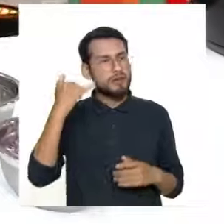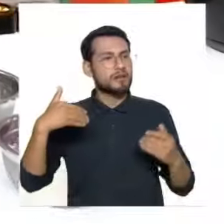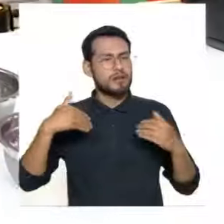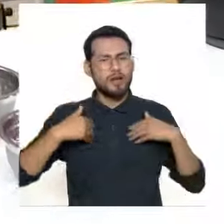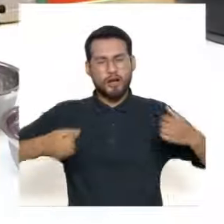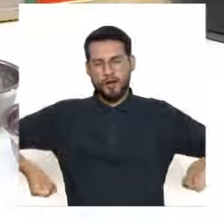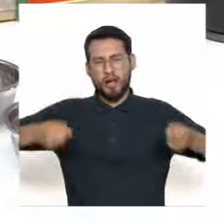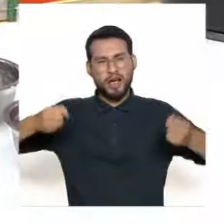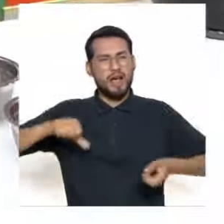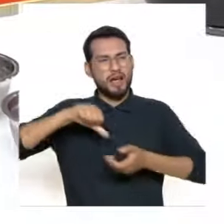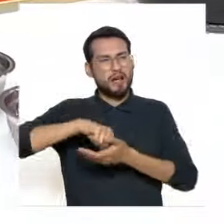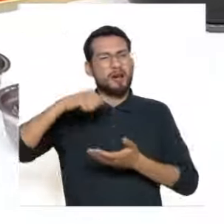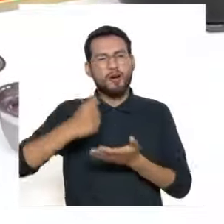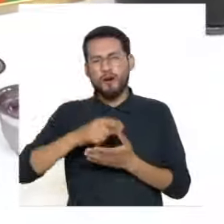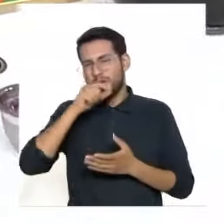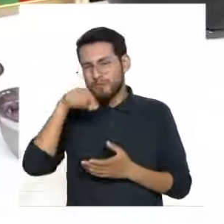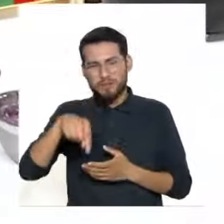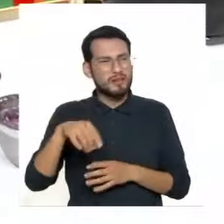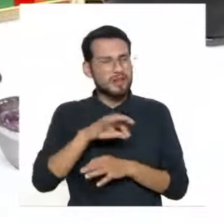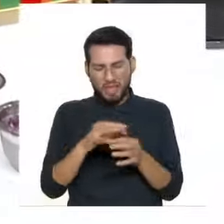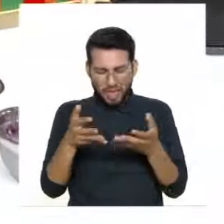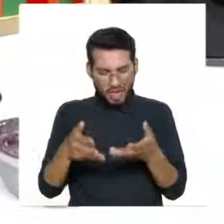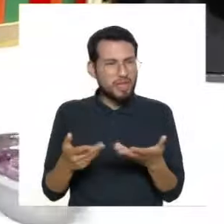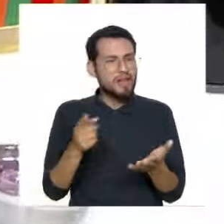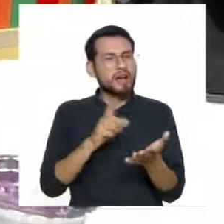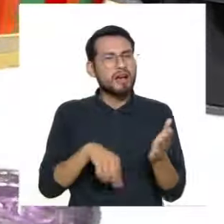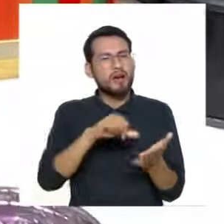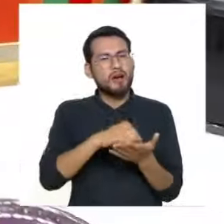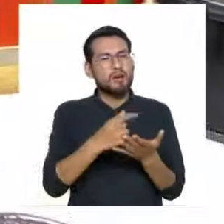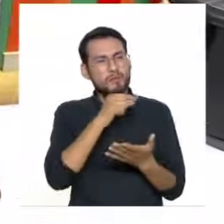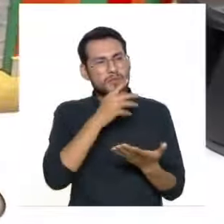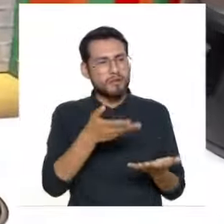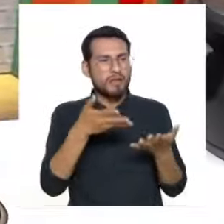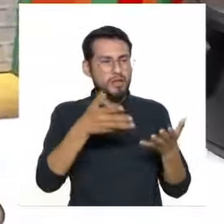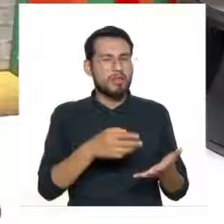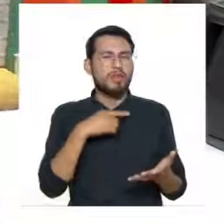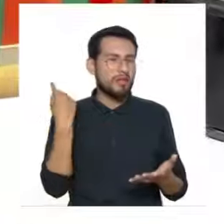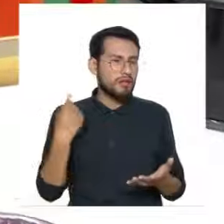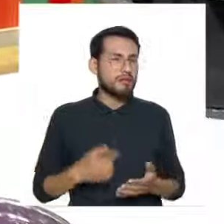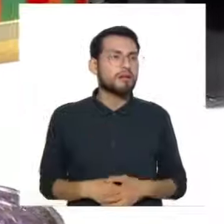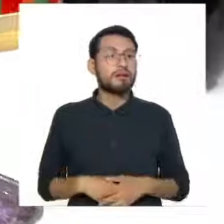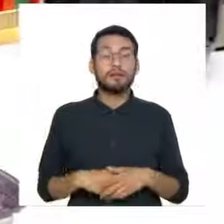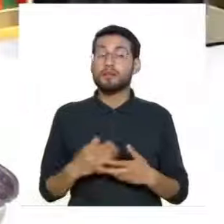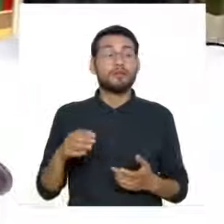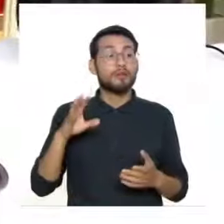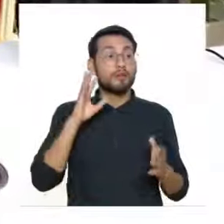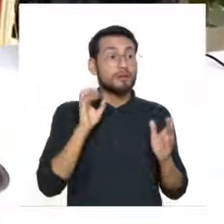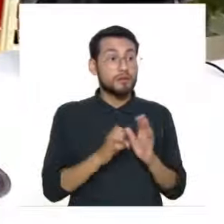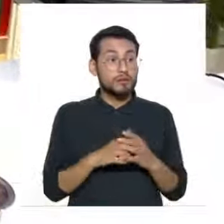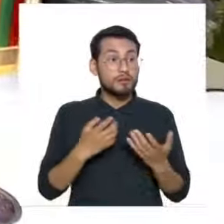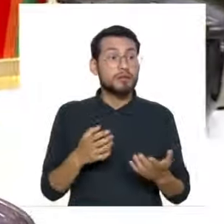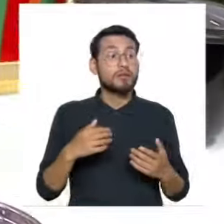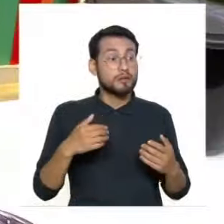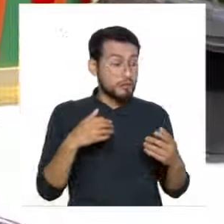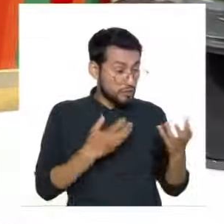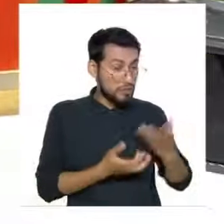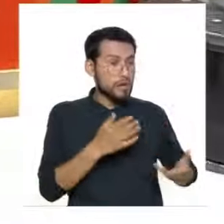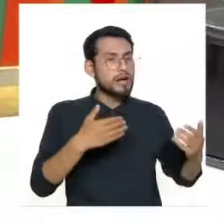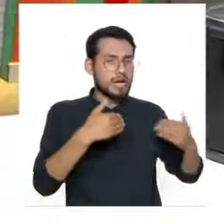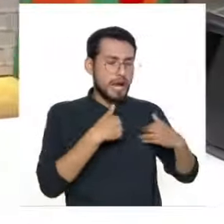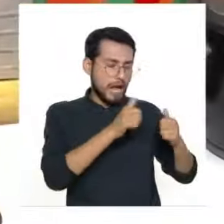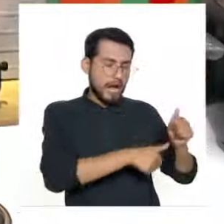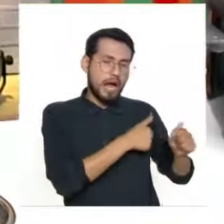tener una olla de arroz de con pollo y no sale Qué haces con el arroz con pollo ya prácticamente se perdió Cuando te piden en porciones ya